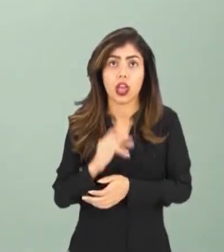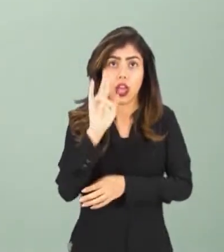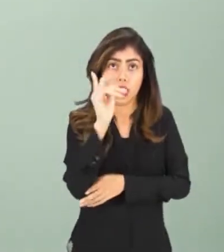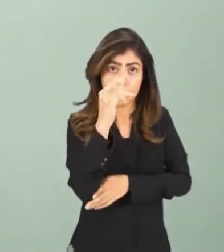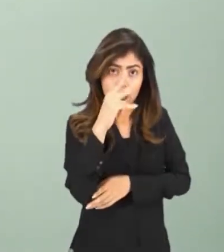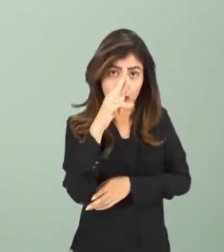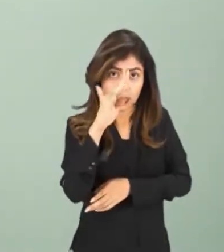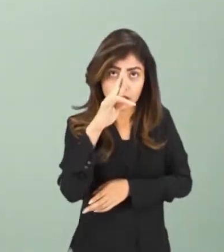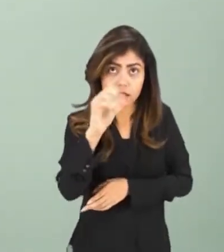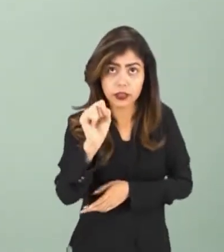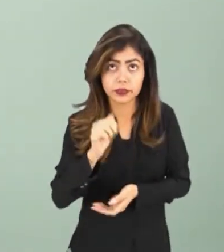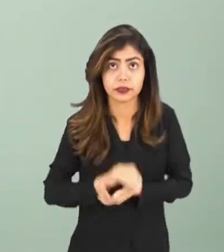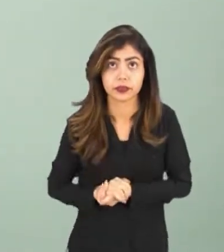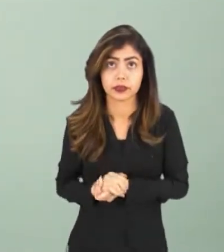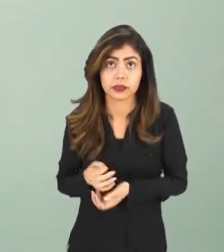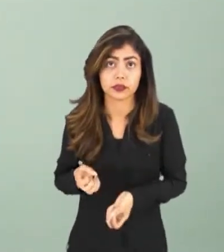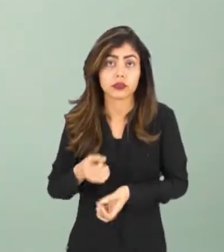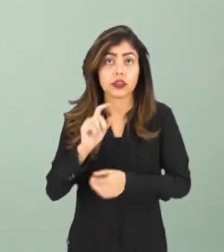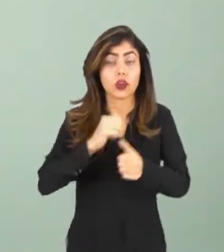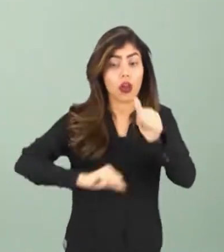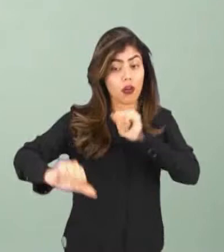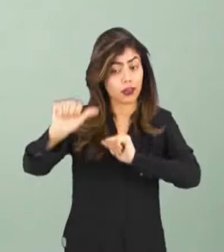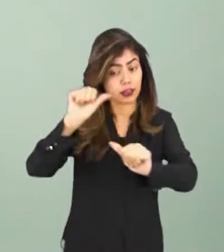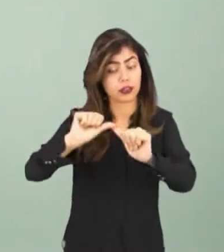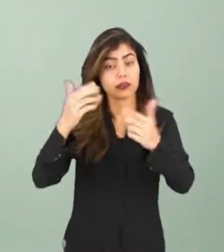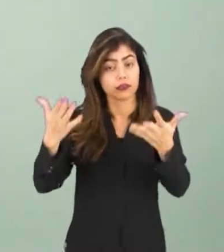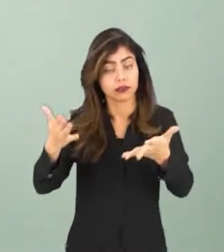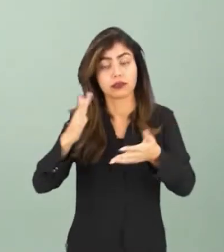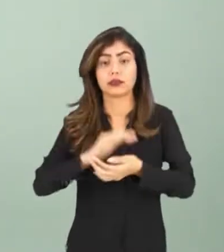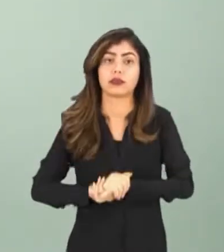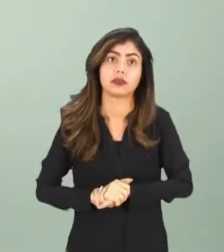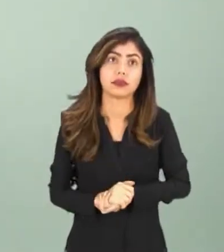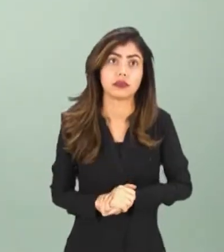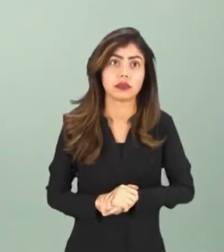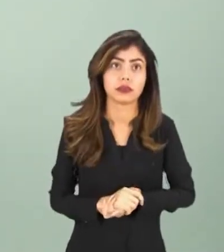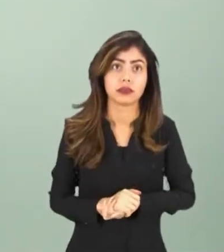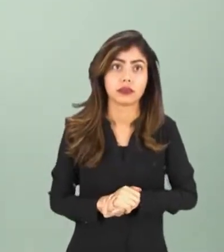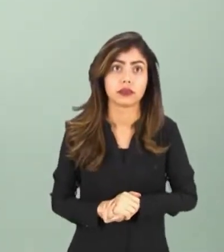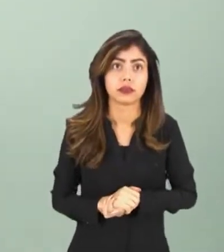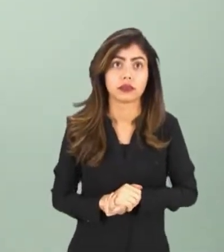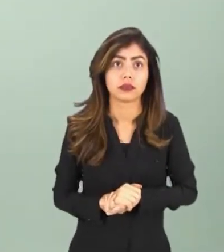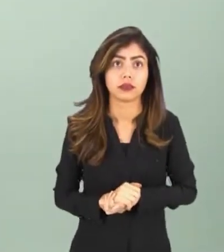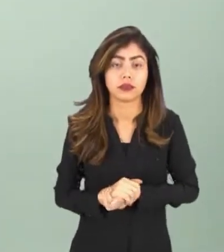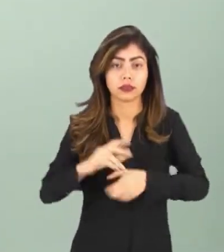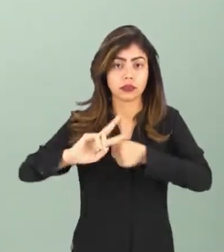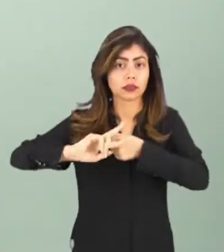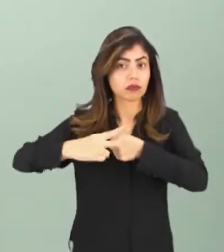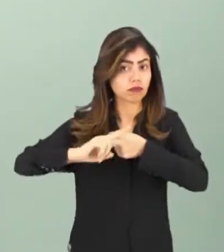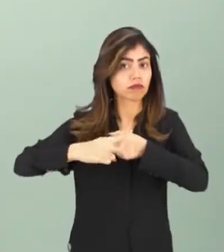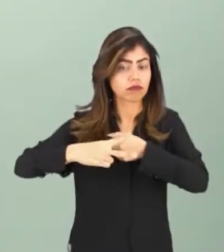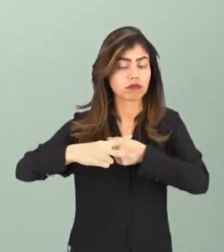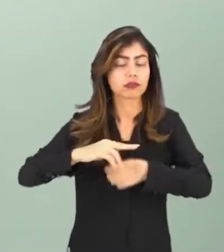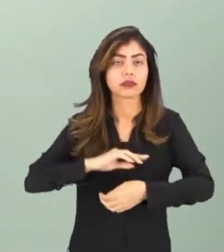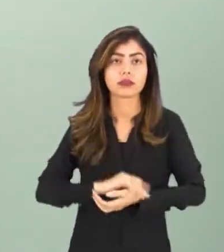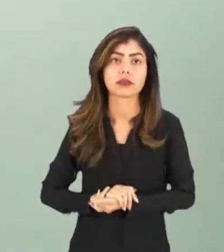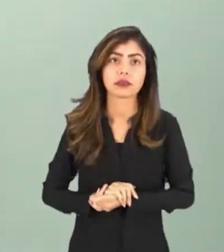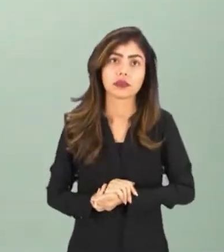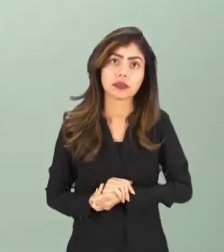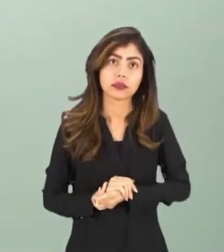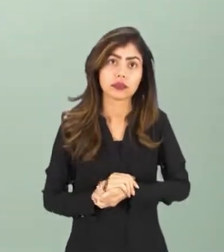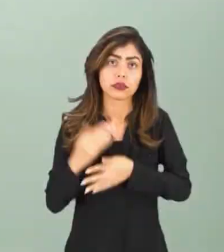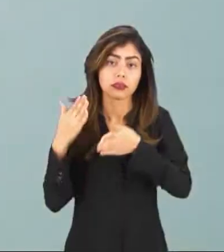hipótesis para indicar oposición contras que sería contrariedad para indicar consecuencia también